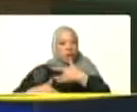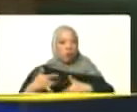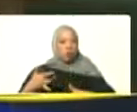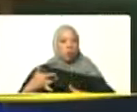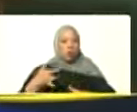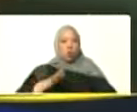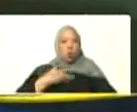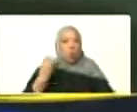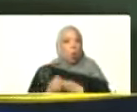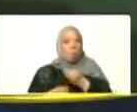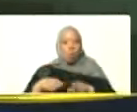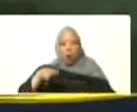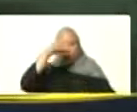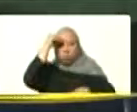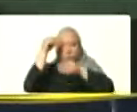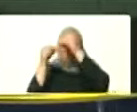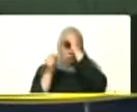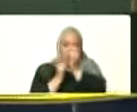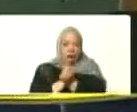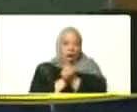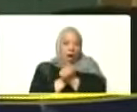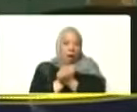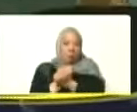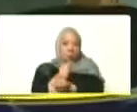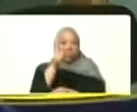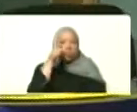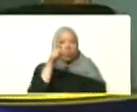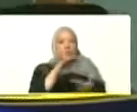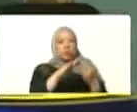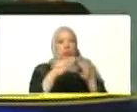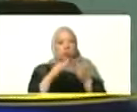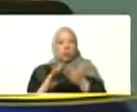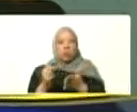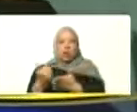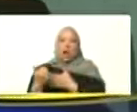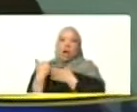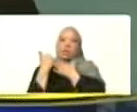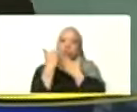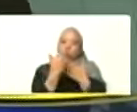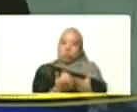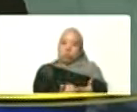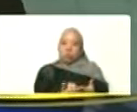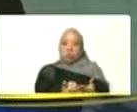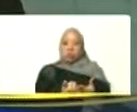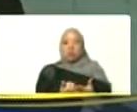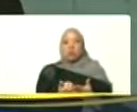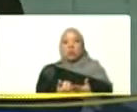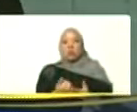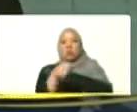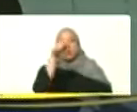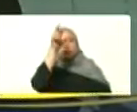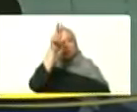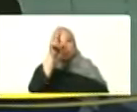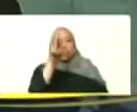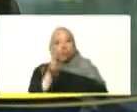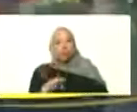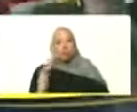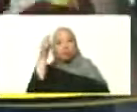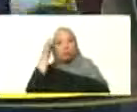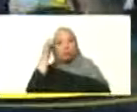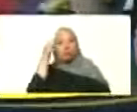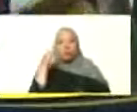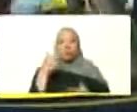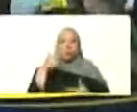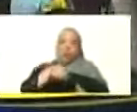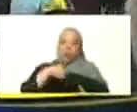va a despertar ese amor a la comunidad con esa ayuda que ellos día a día van a poner su granito